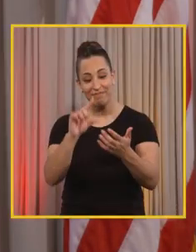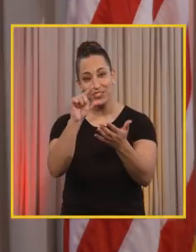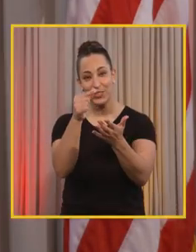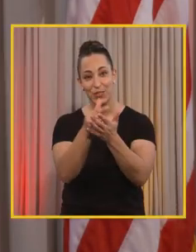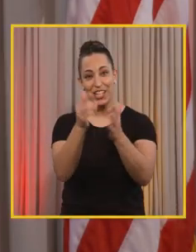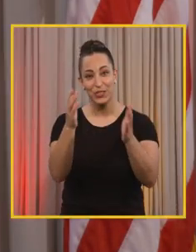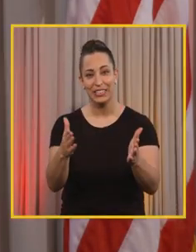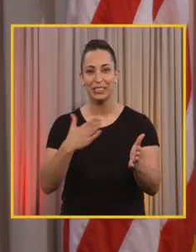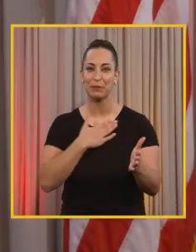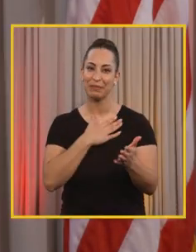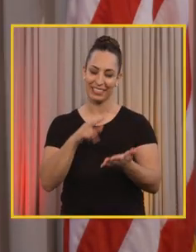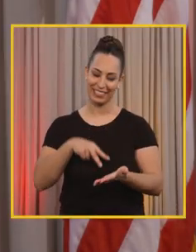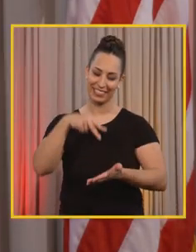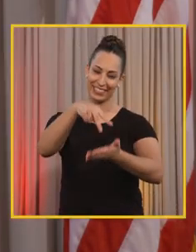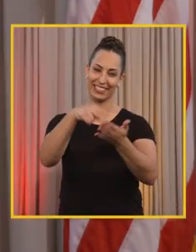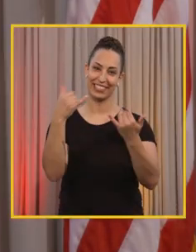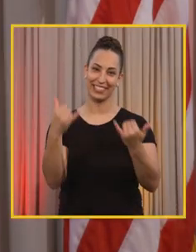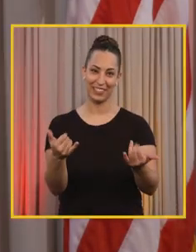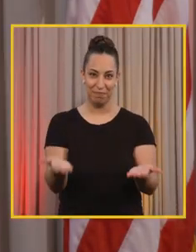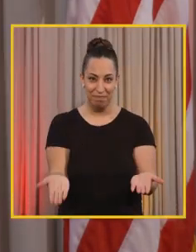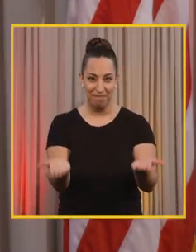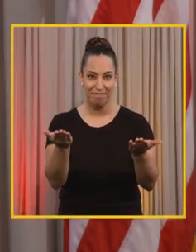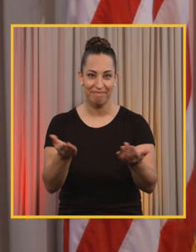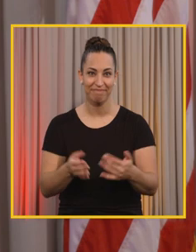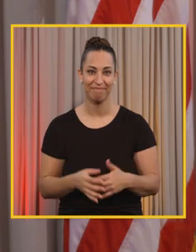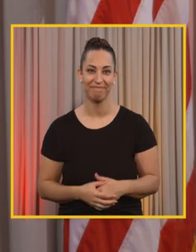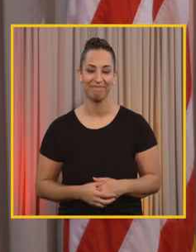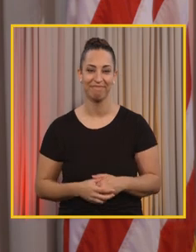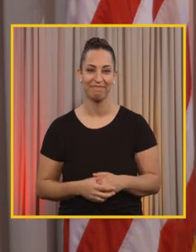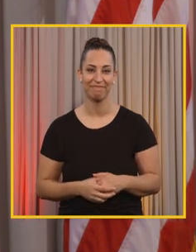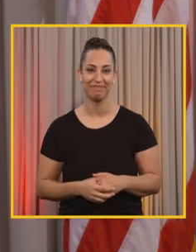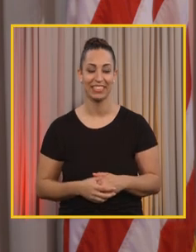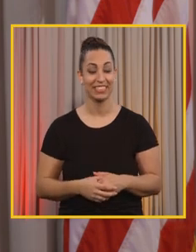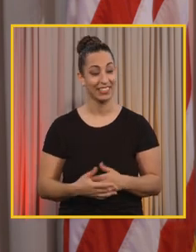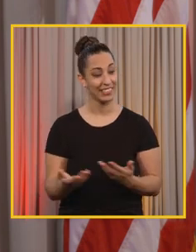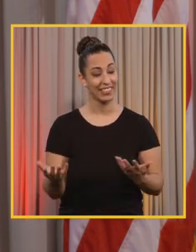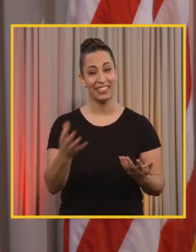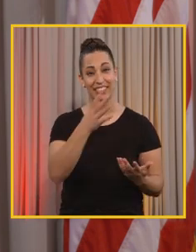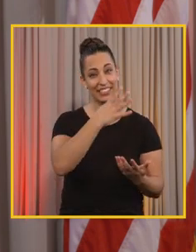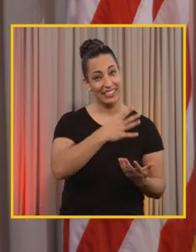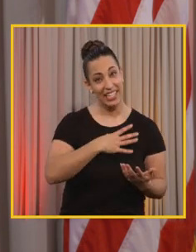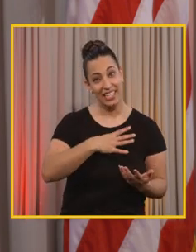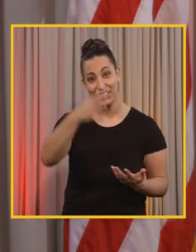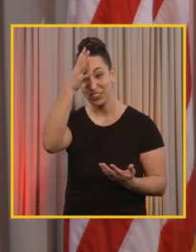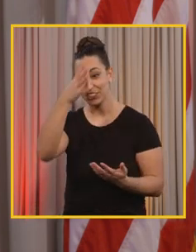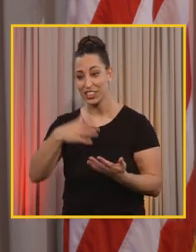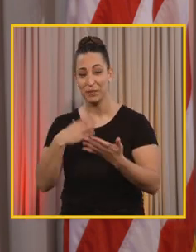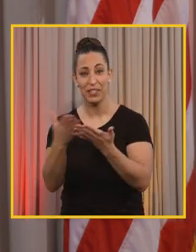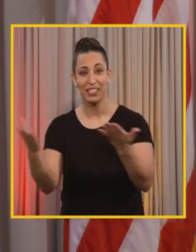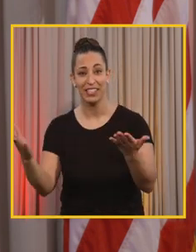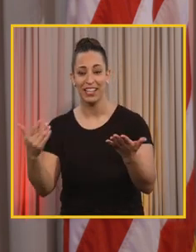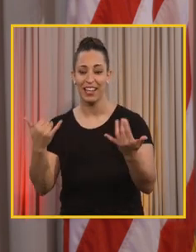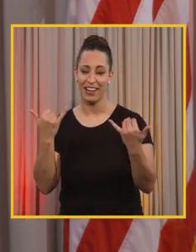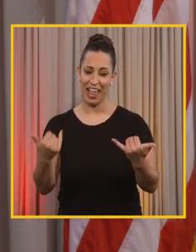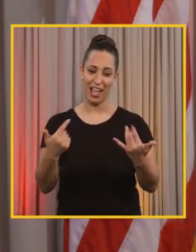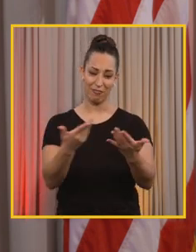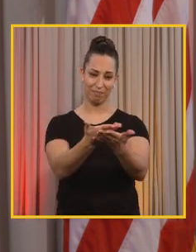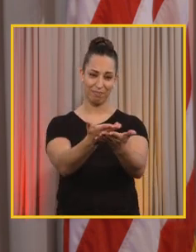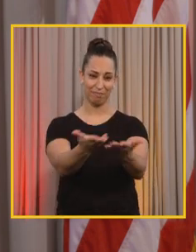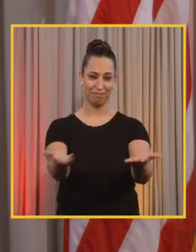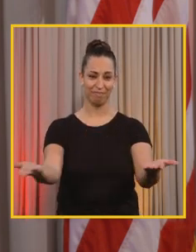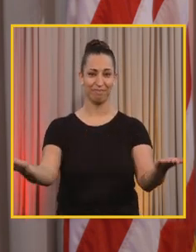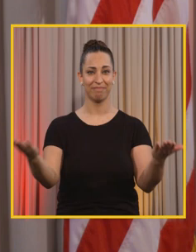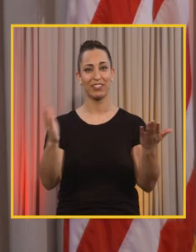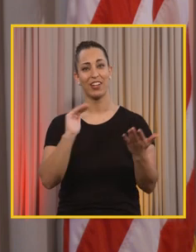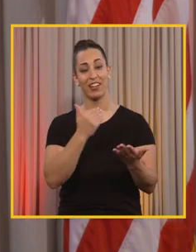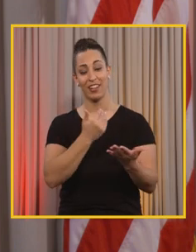Graduates, please rise. Ladies and gentlemen, I present to you the